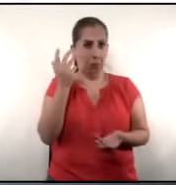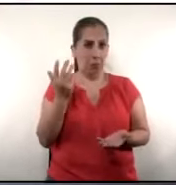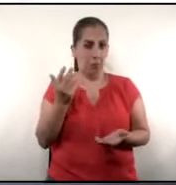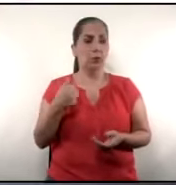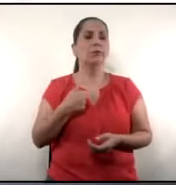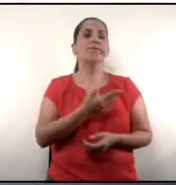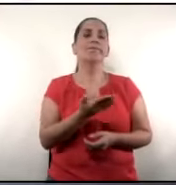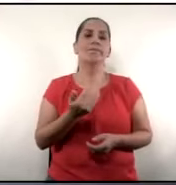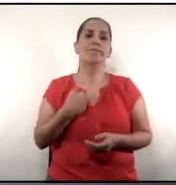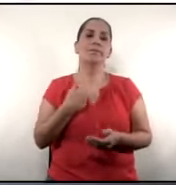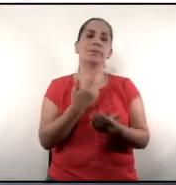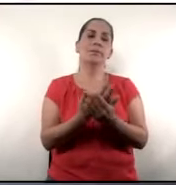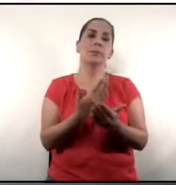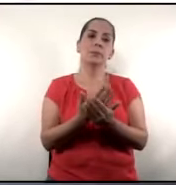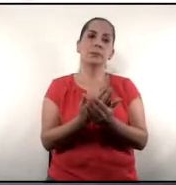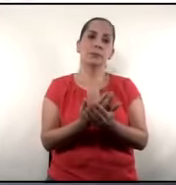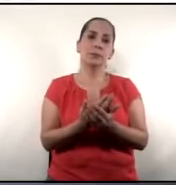tenemos una propuesta